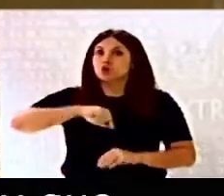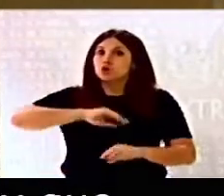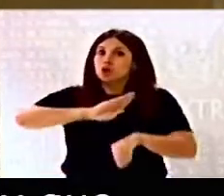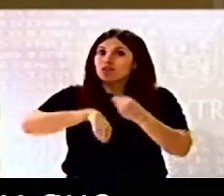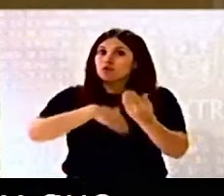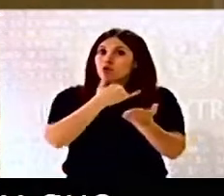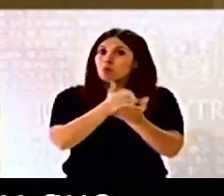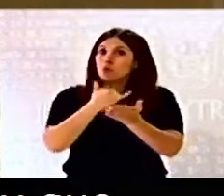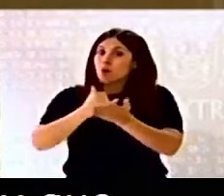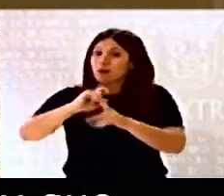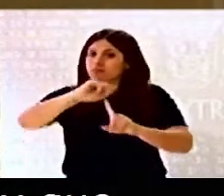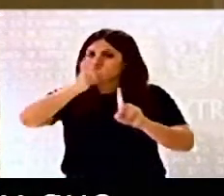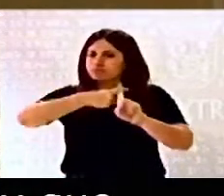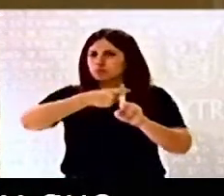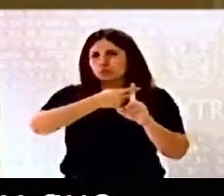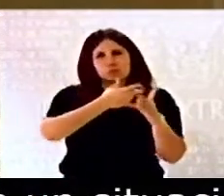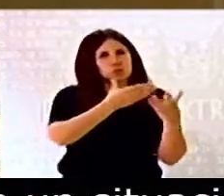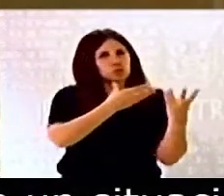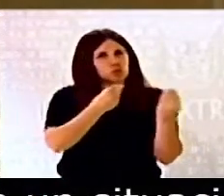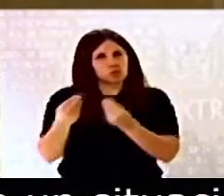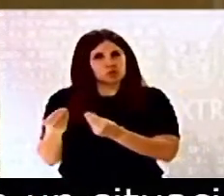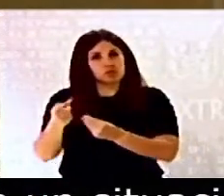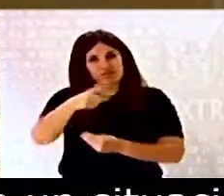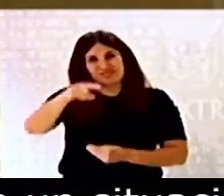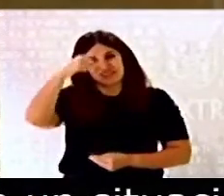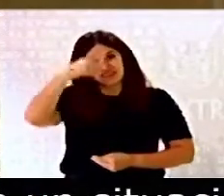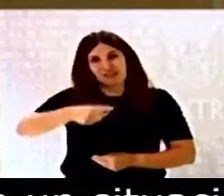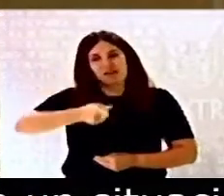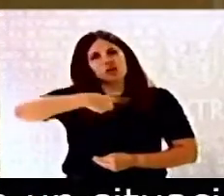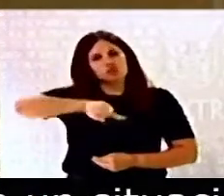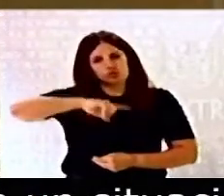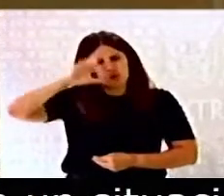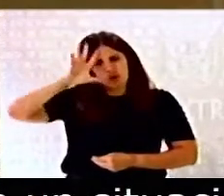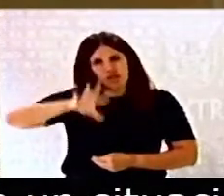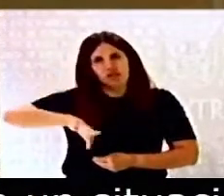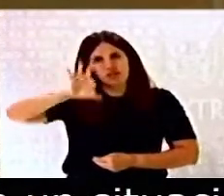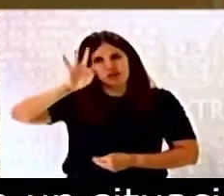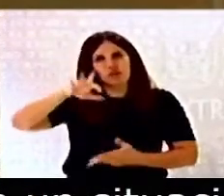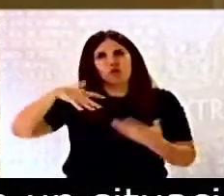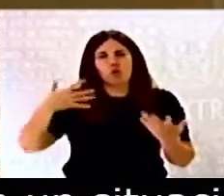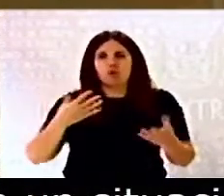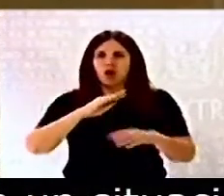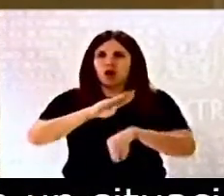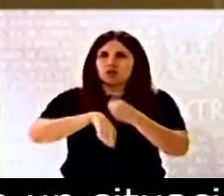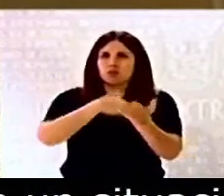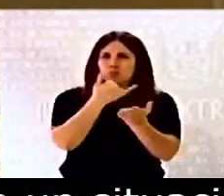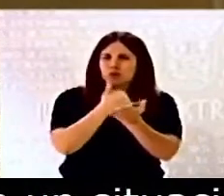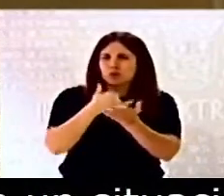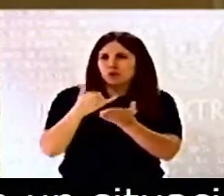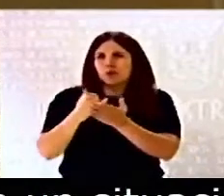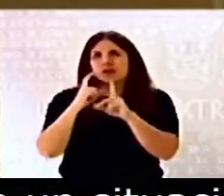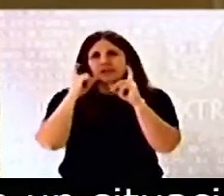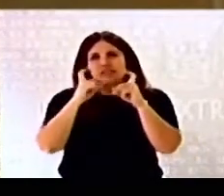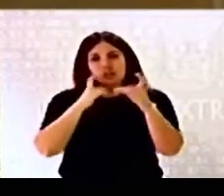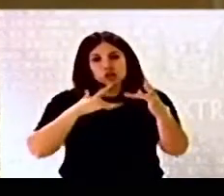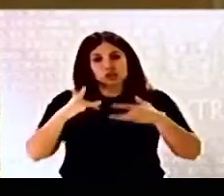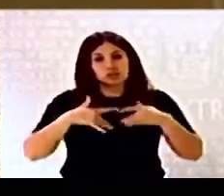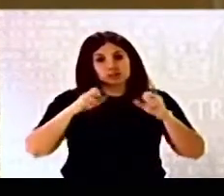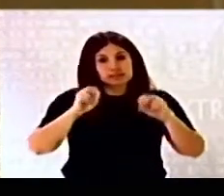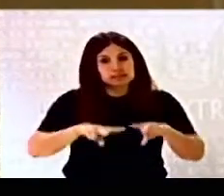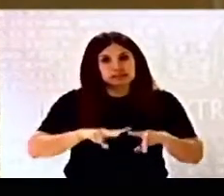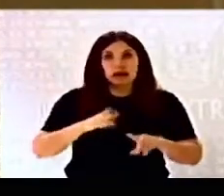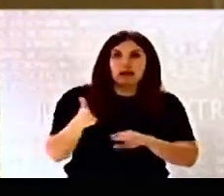diagnósticas. Saben ustedes que hace tiempo adoptamos el criterio de adelantarnos al virus en la medida de lo posible. Con los datos de